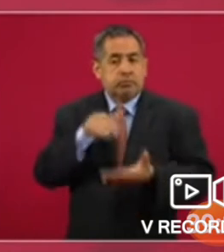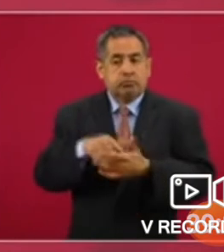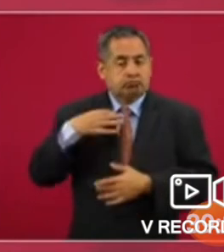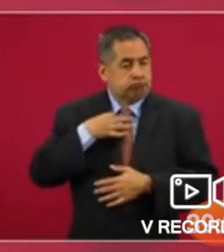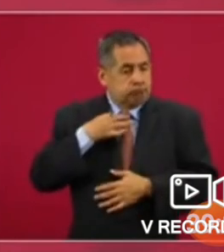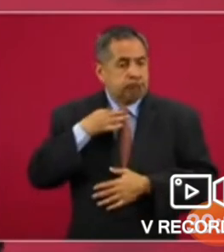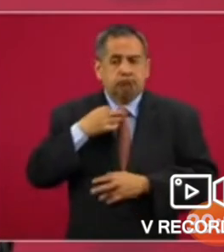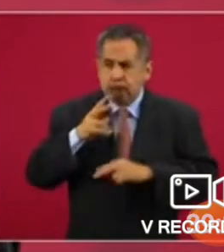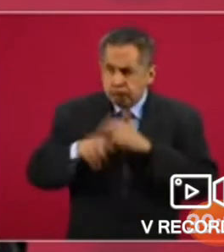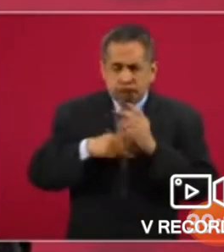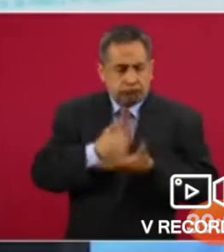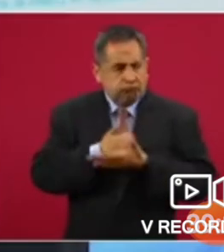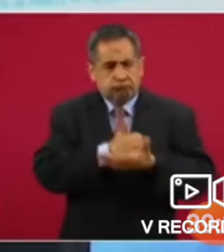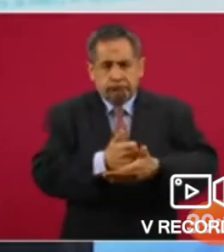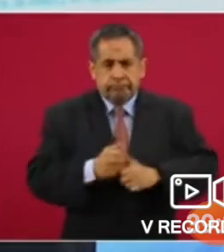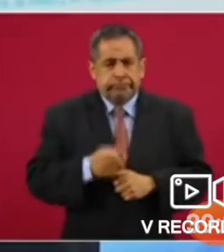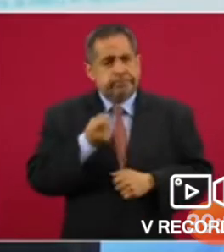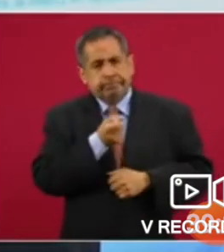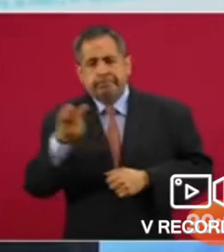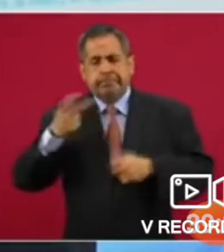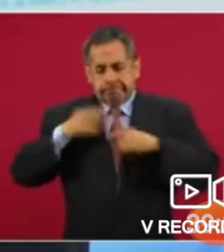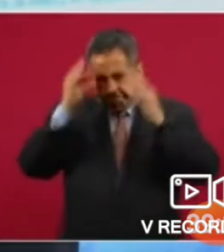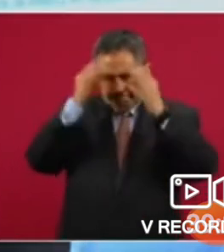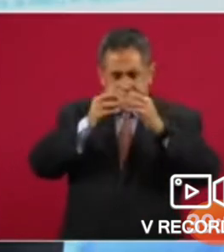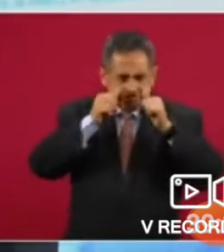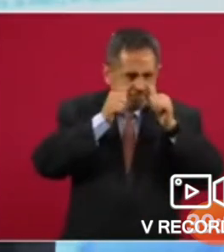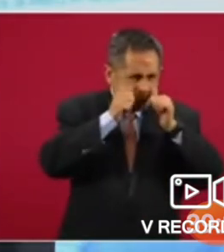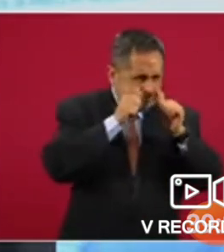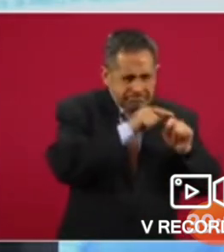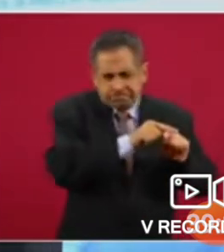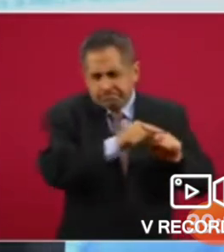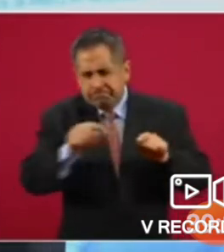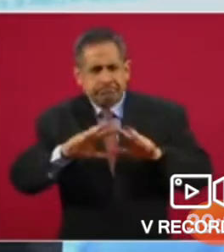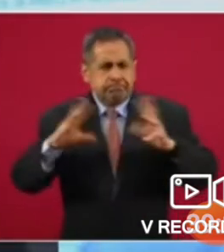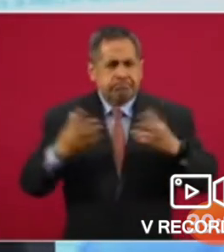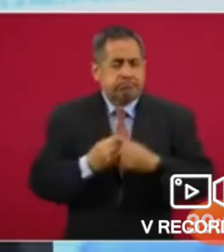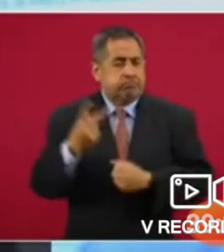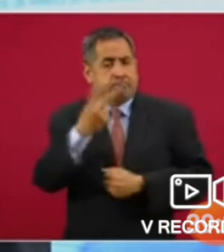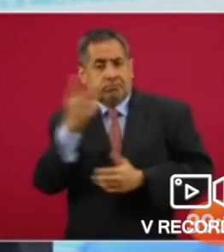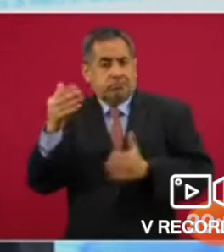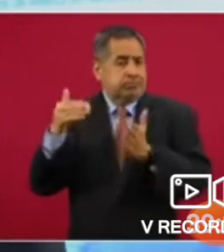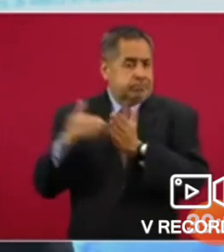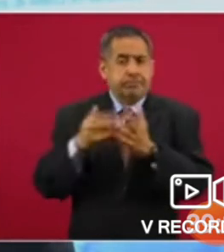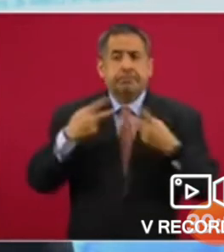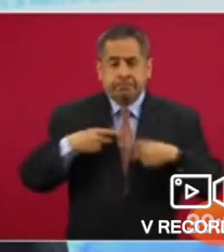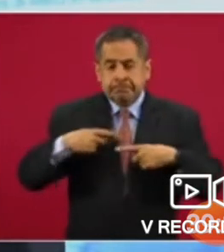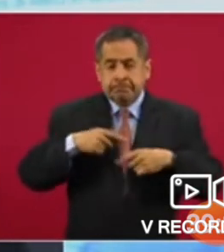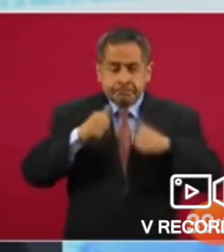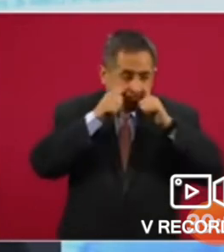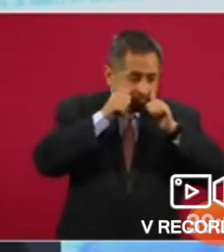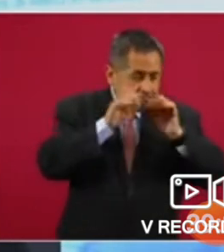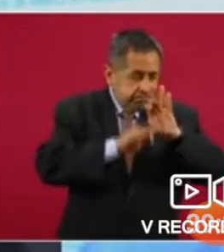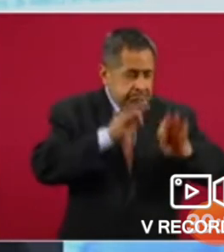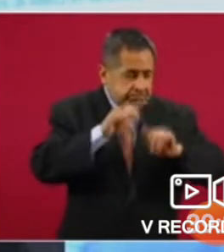participaron y personal consular para atender a más de 200,000 personas que pudimos